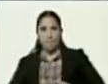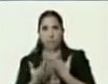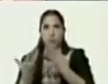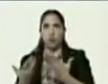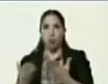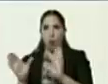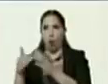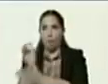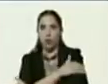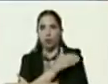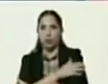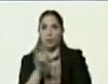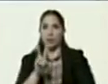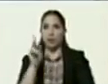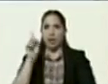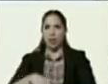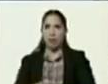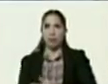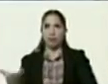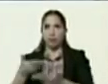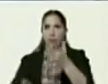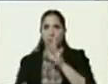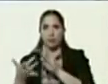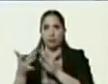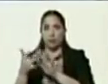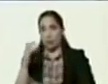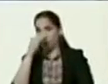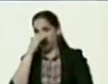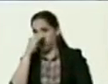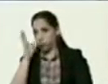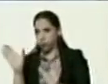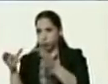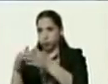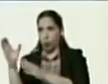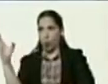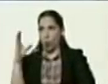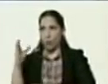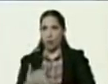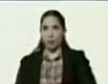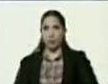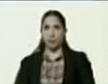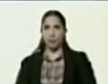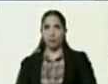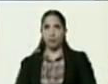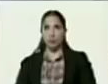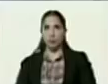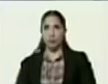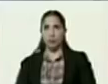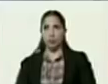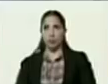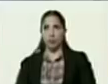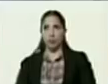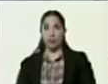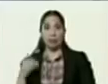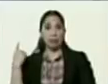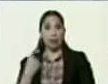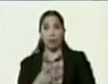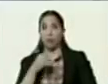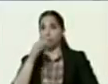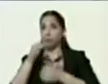derecha venezolana y la relación con el paramilitarismo colombiano tiene que explicar